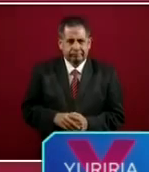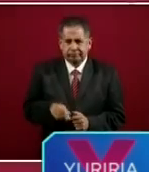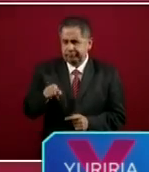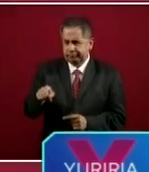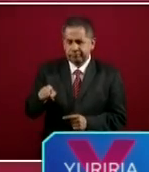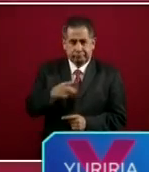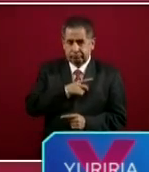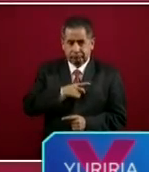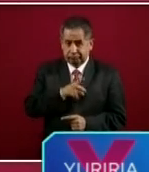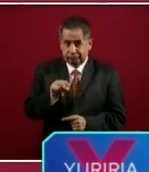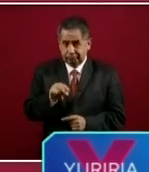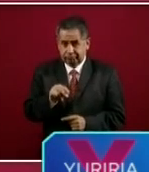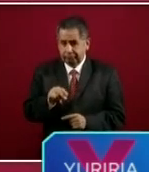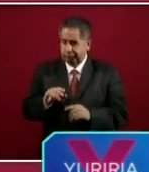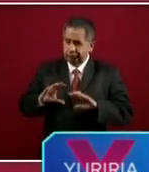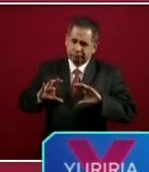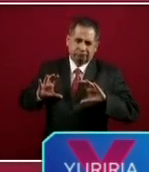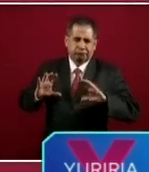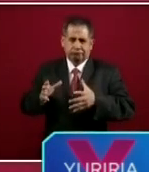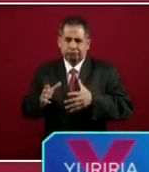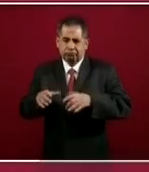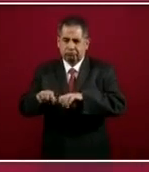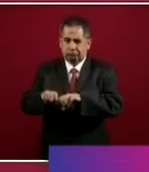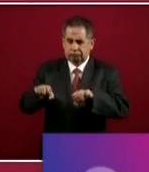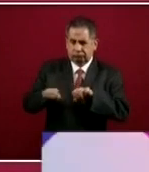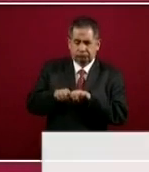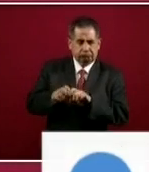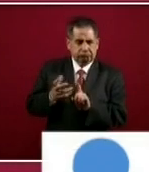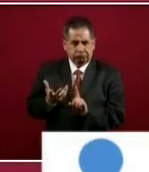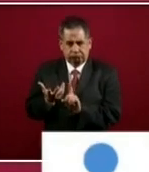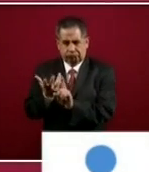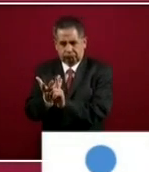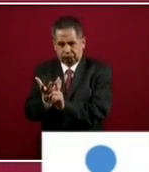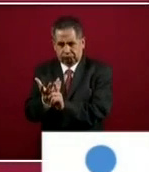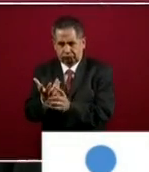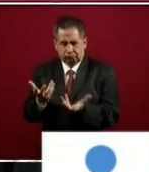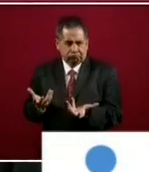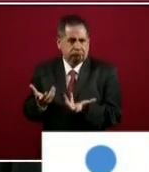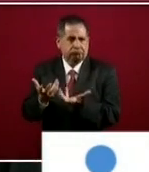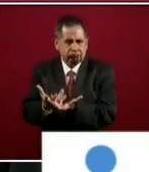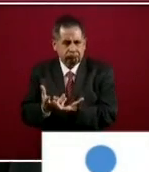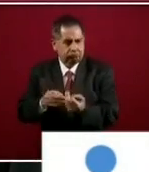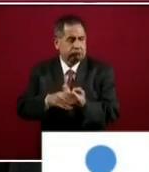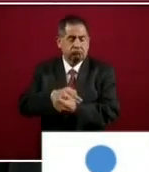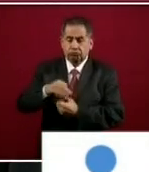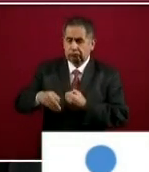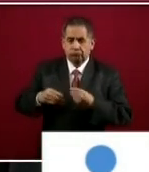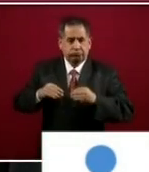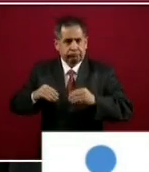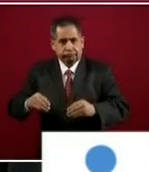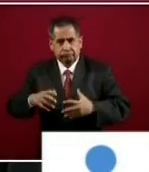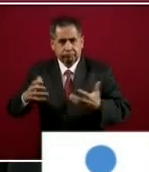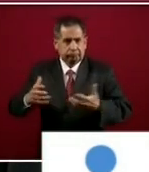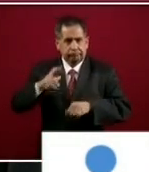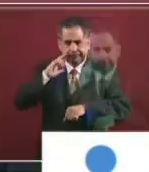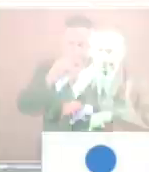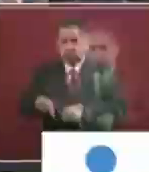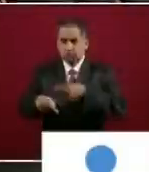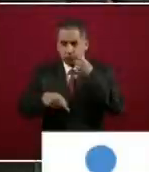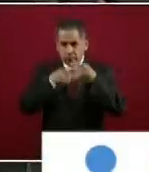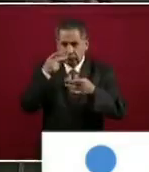Somos un equipo y todos actuamos con